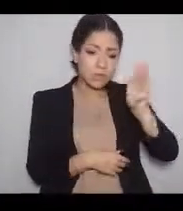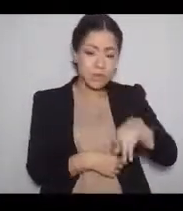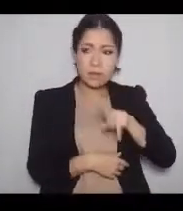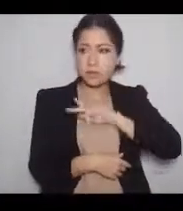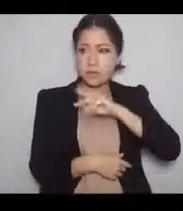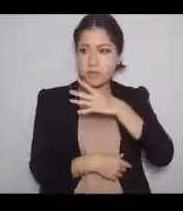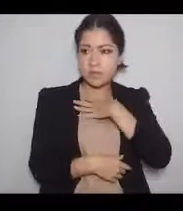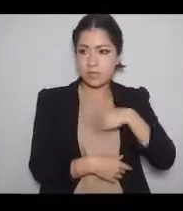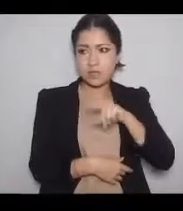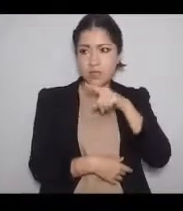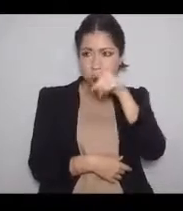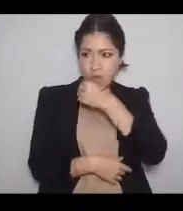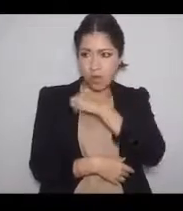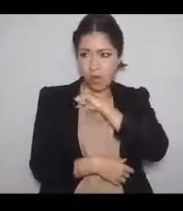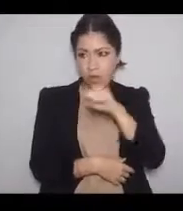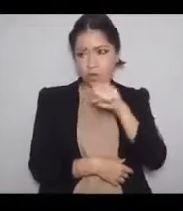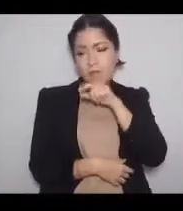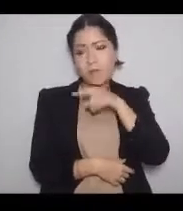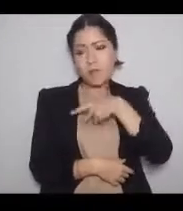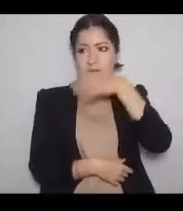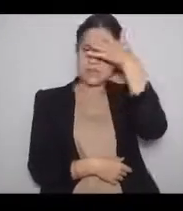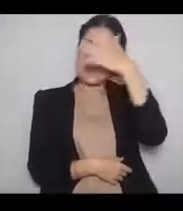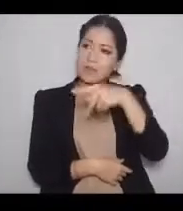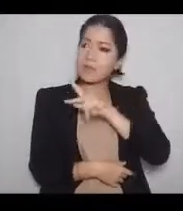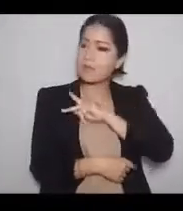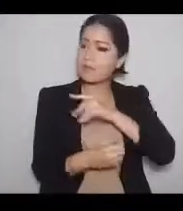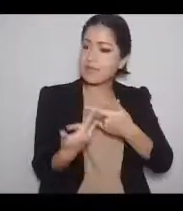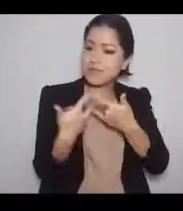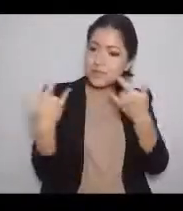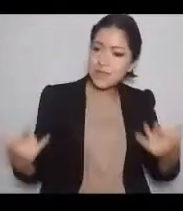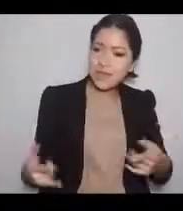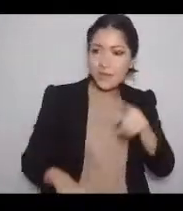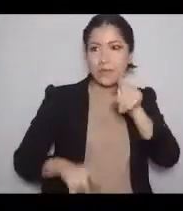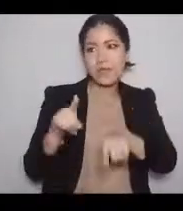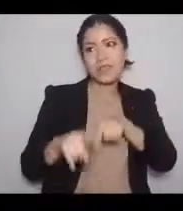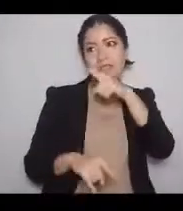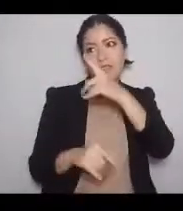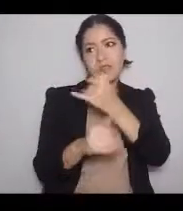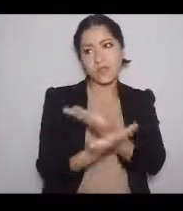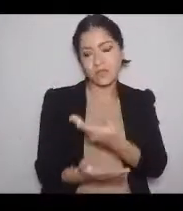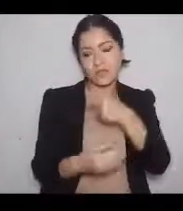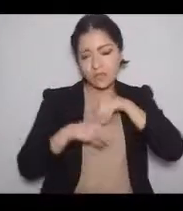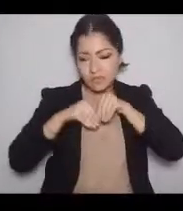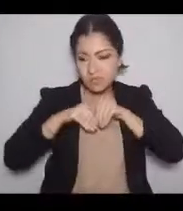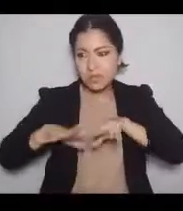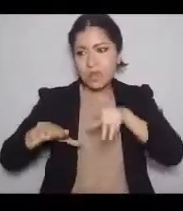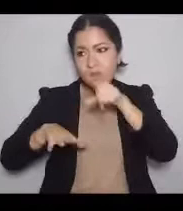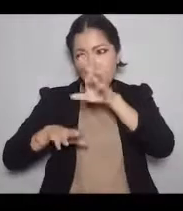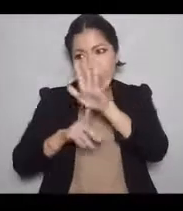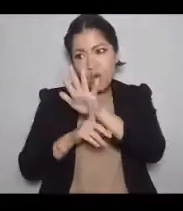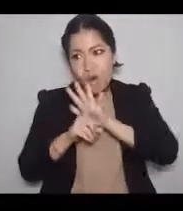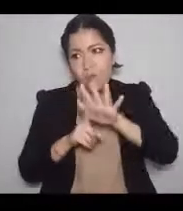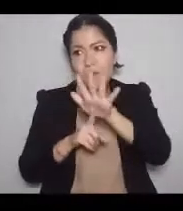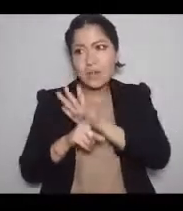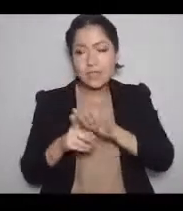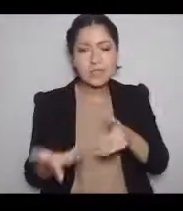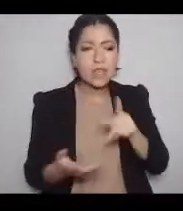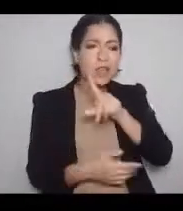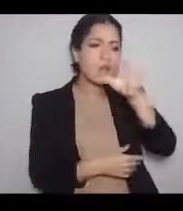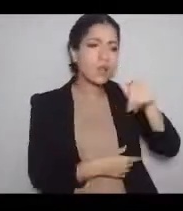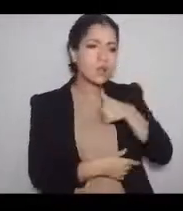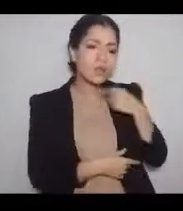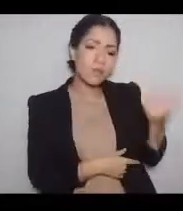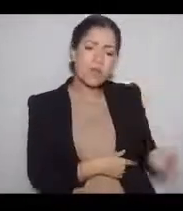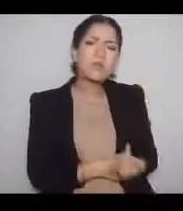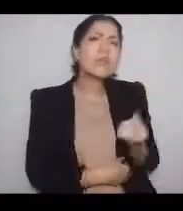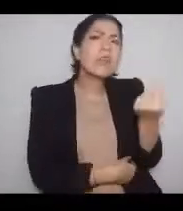los convencí. ¿De qué? Pregunta Kepler. Y luego Tico vuelve a gritar y ahí queda todo. Pero da a entender que influyó sobre su familia para que Kepler se quedara